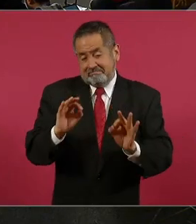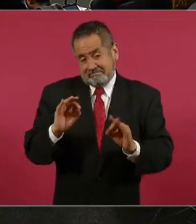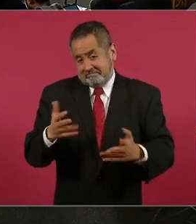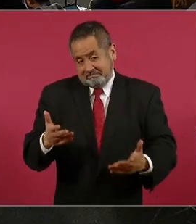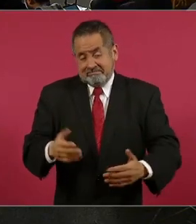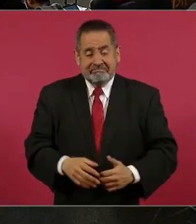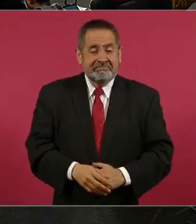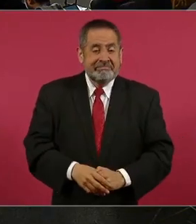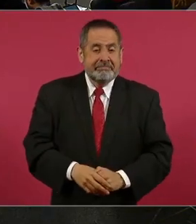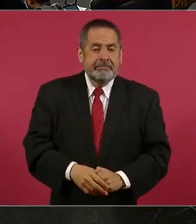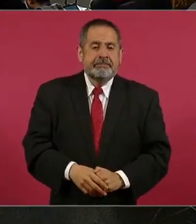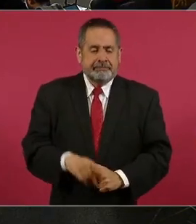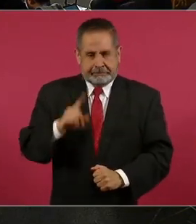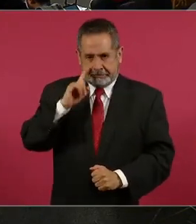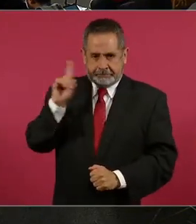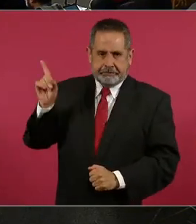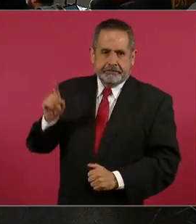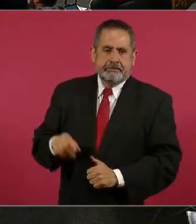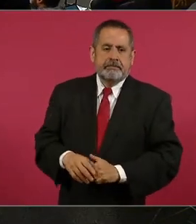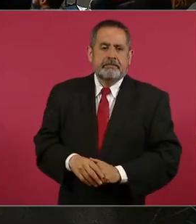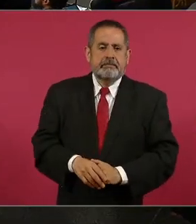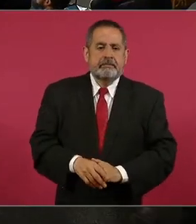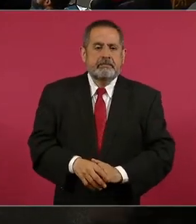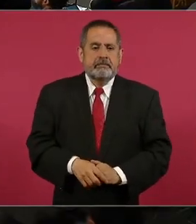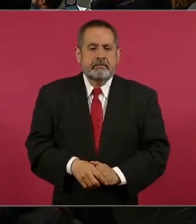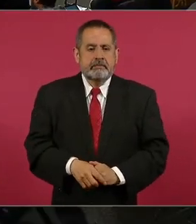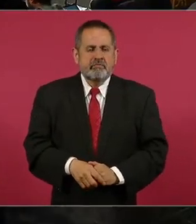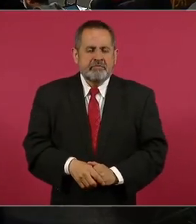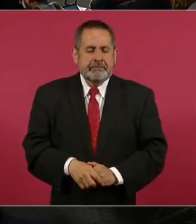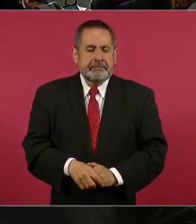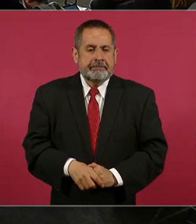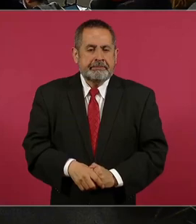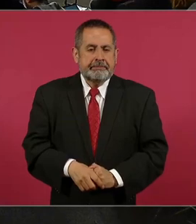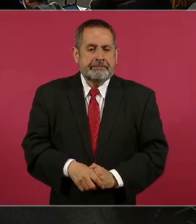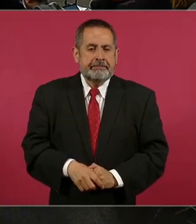Mire, del 21 al